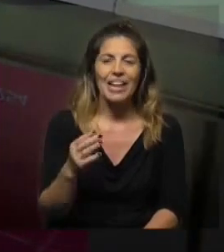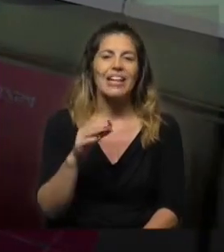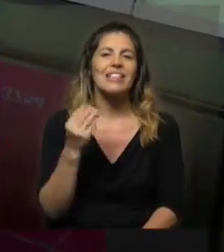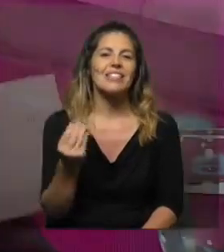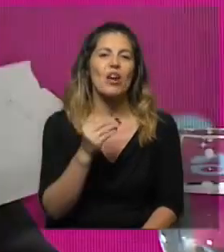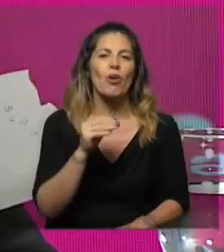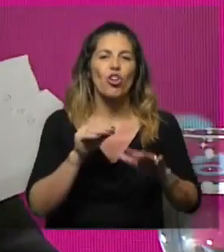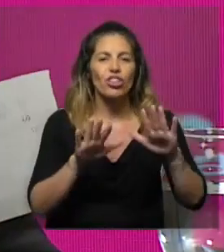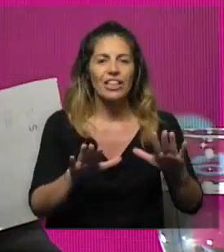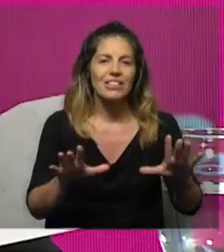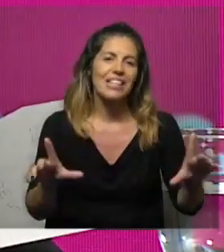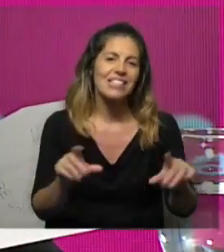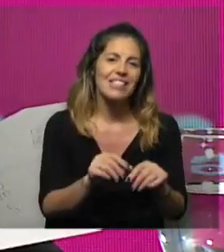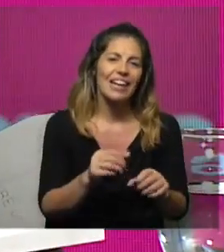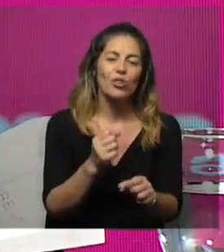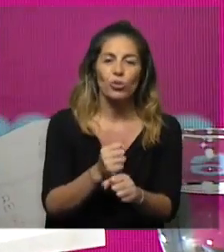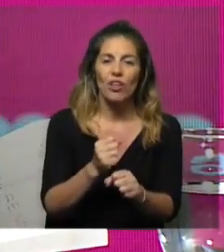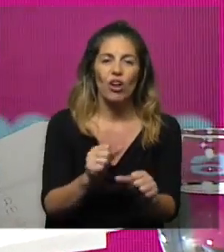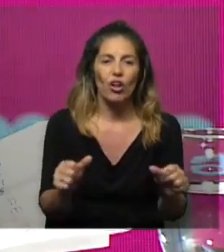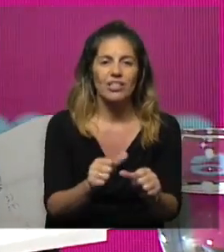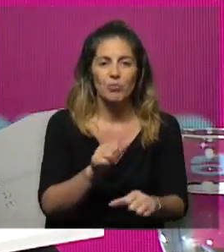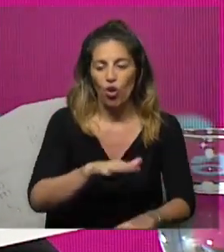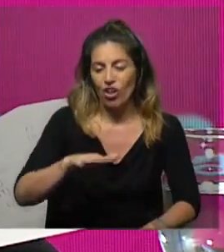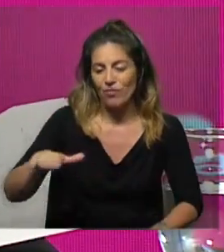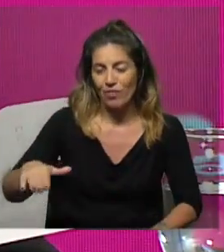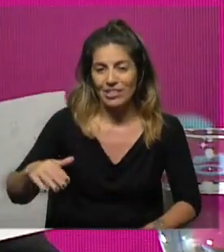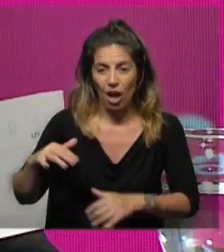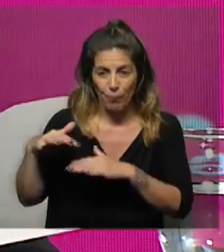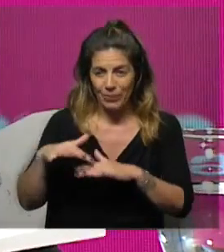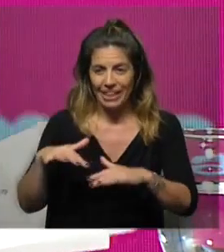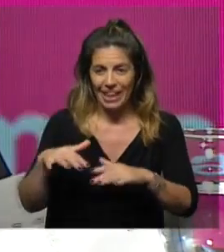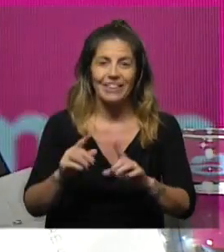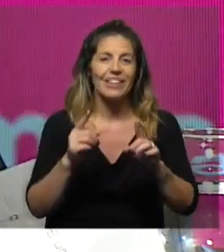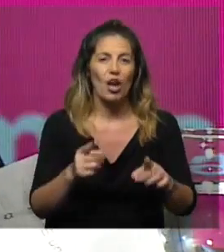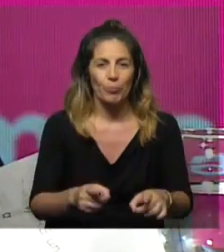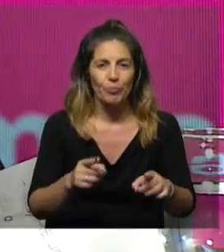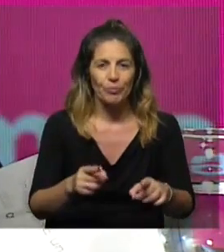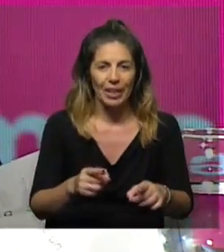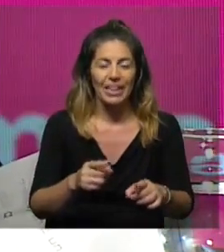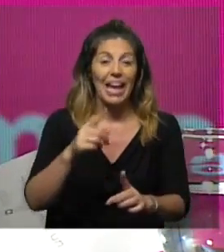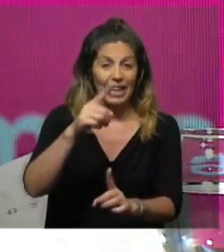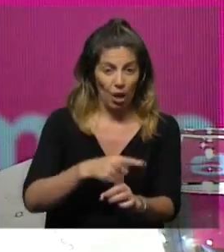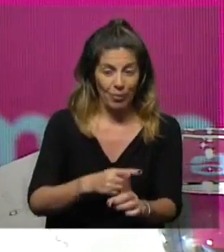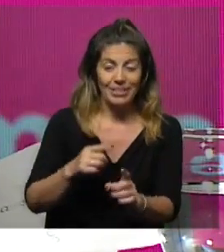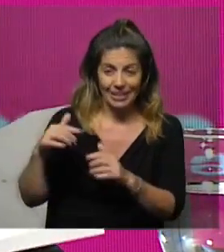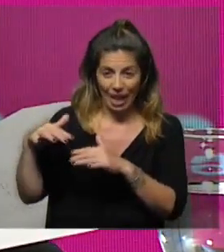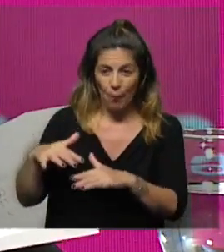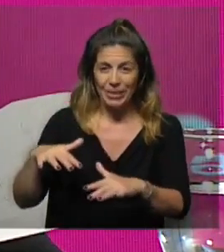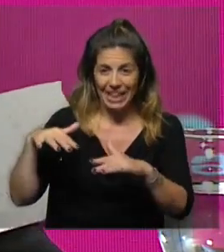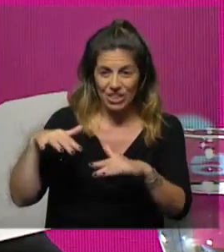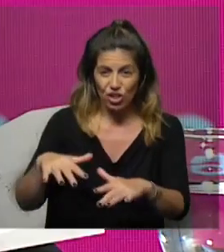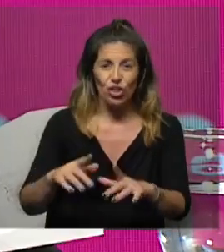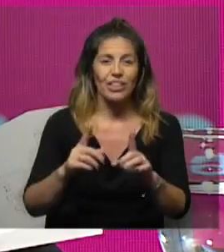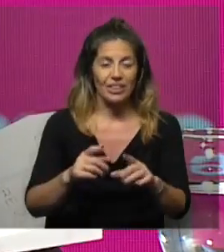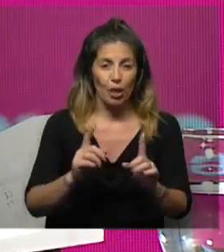hacemos el cierre de un trabajo que hicimos con con infancias migrantes también este en el marco del mes de las migraciones que también lo estamos transcurriendo